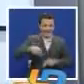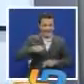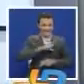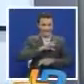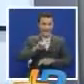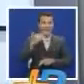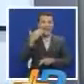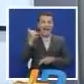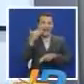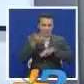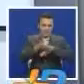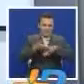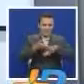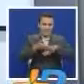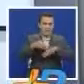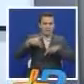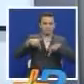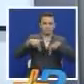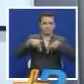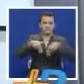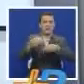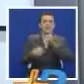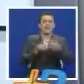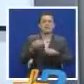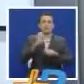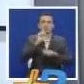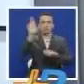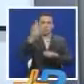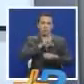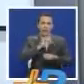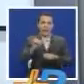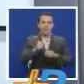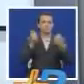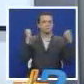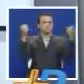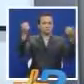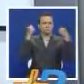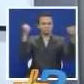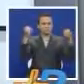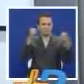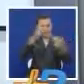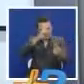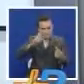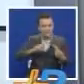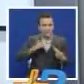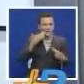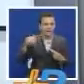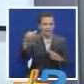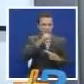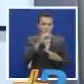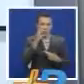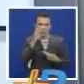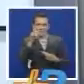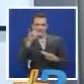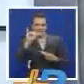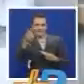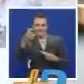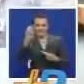vestidas con minifaldas realizan a esta hora un plantón en el sur de Cali. Con ellas se encuentra Diego Medina. Diego, buenas tardes.